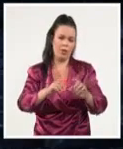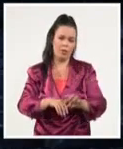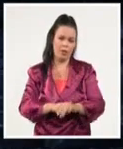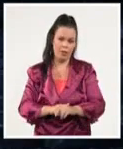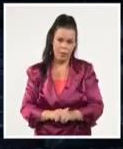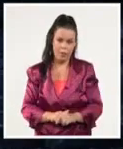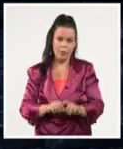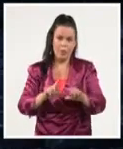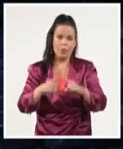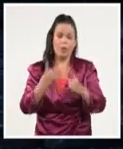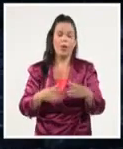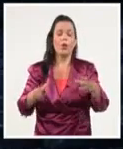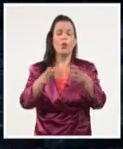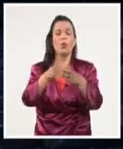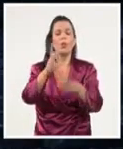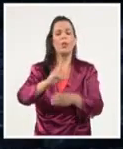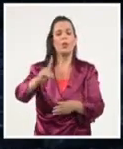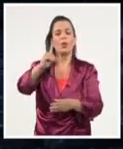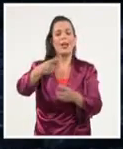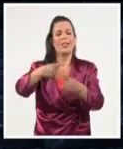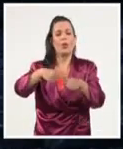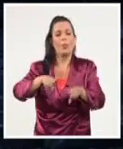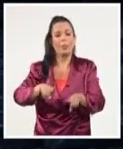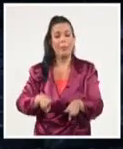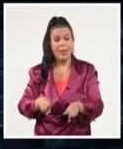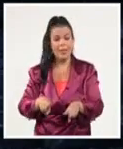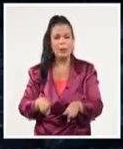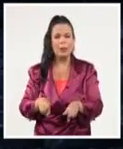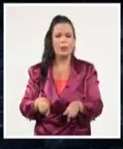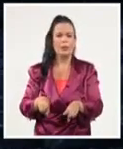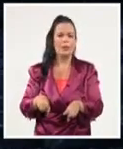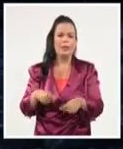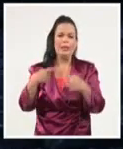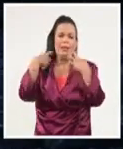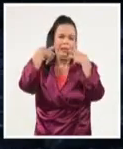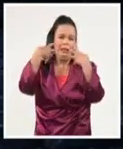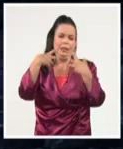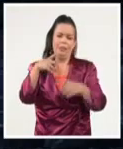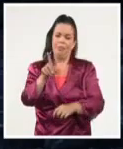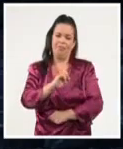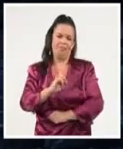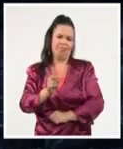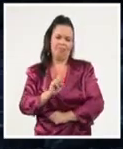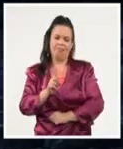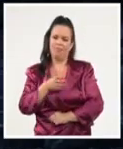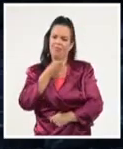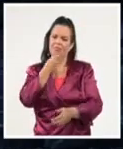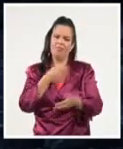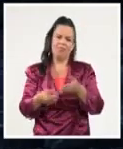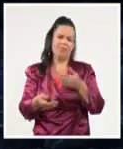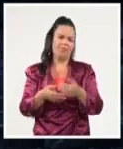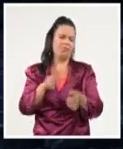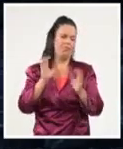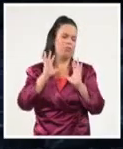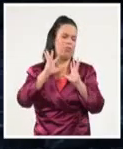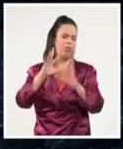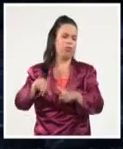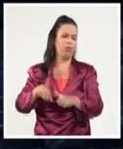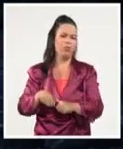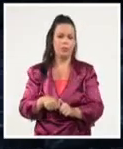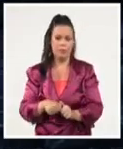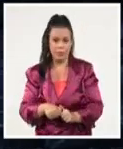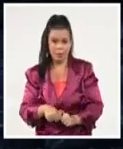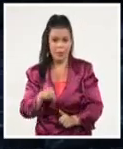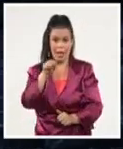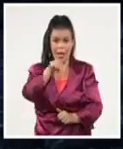Centro Democrático, pero no es un candidato que tenga la venia del sujeto político en cuestión, el que ha cortado el